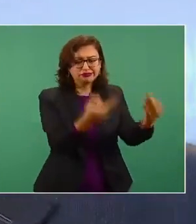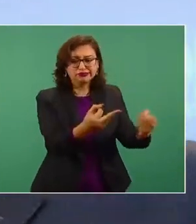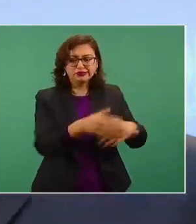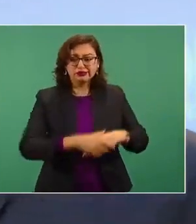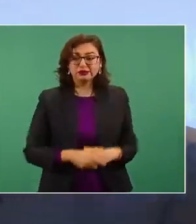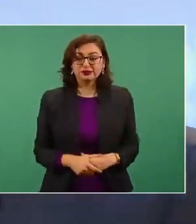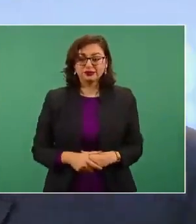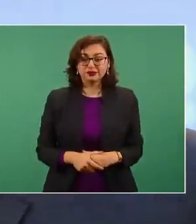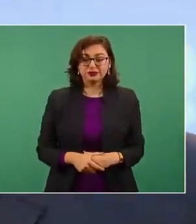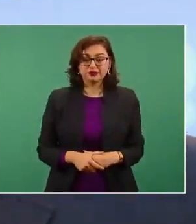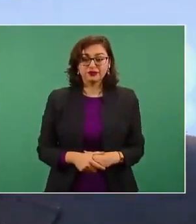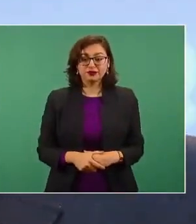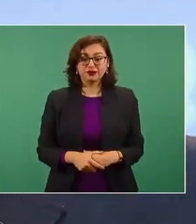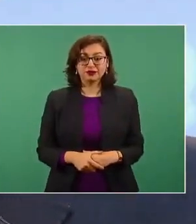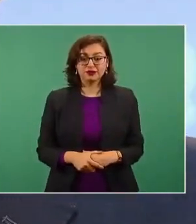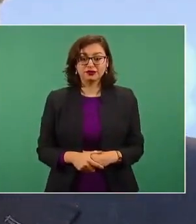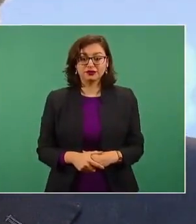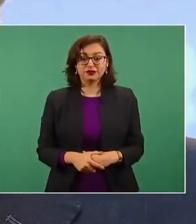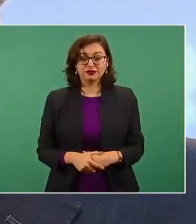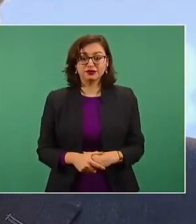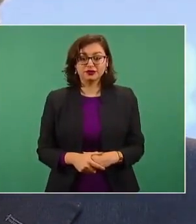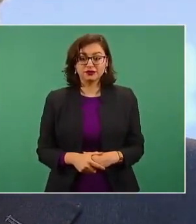A veces hay revoluciones,